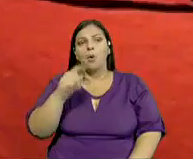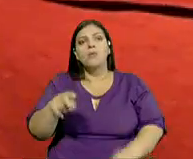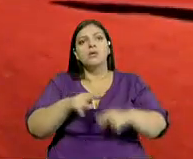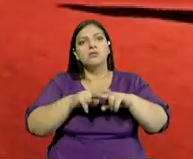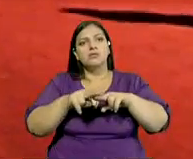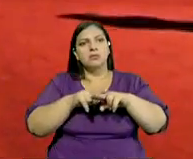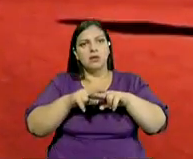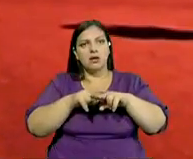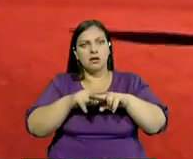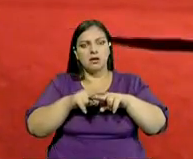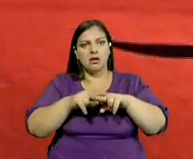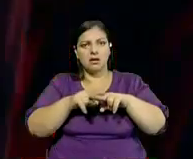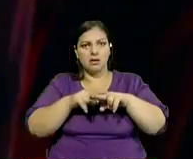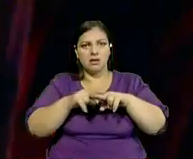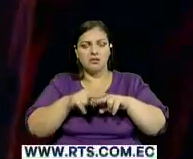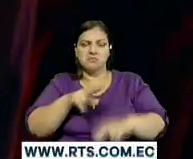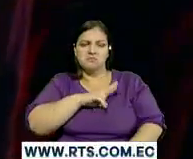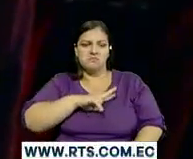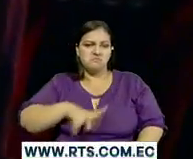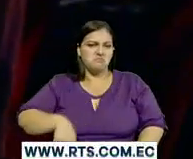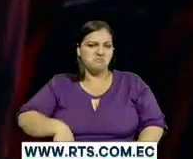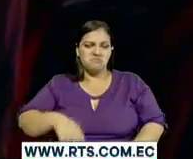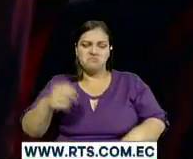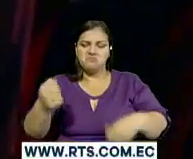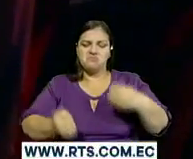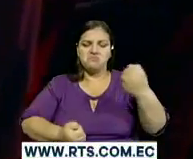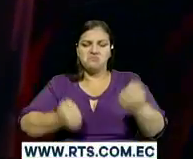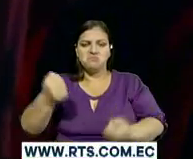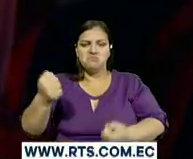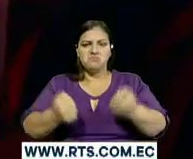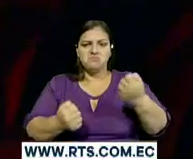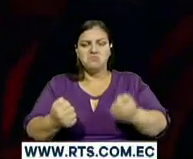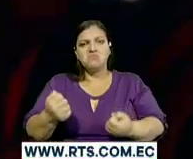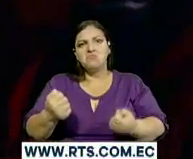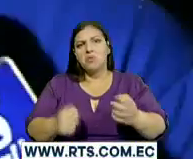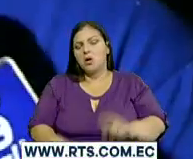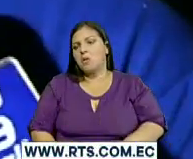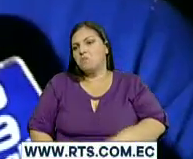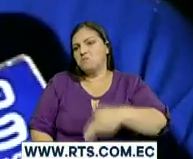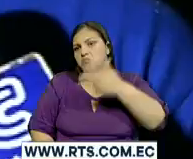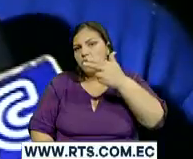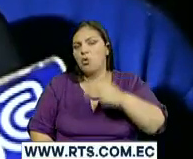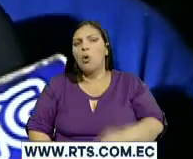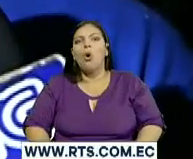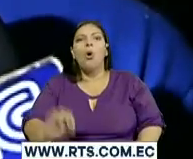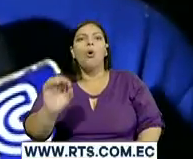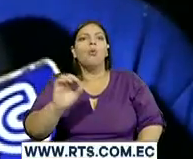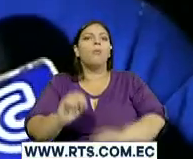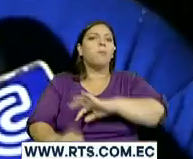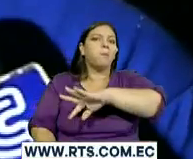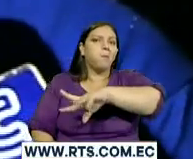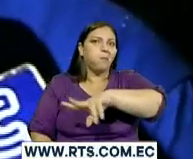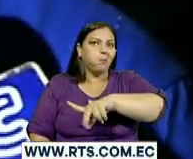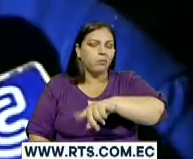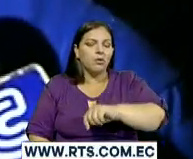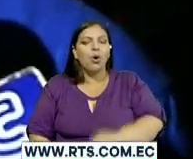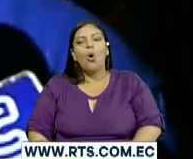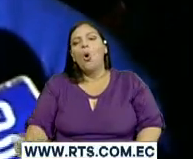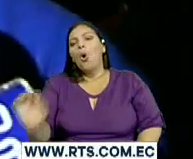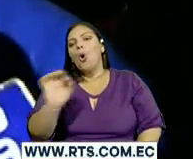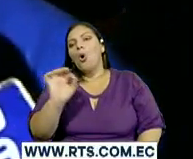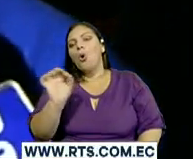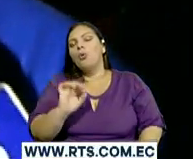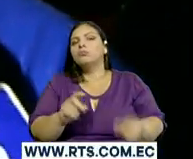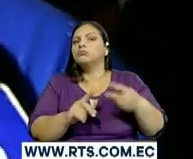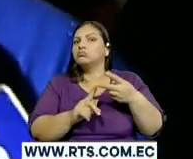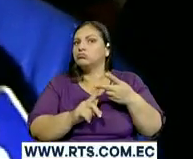intentaron asaltar. La segunda, que se trataría de un ajuste de cuentas. Él se dedicaba, ¿cómo se llama?, a hacer trabajar, ¿cómo se llama?, como taxi